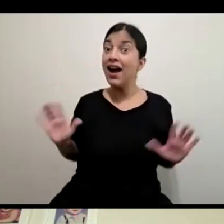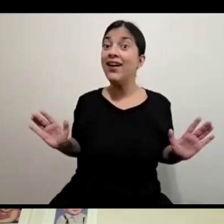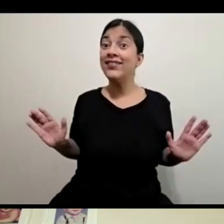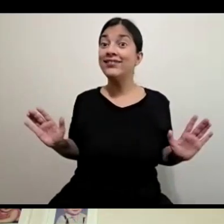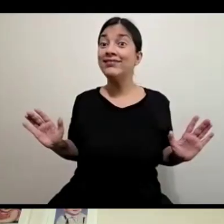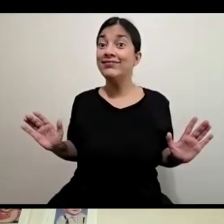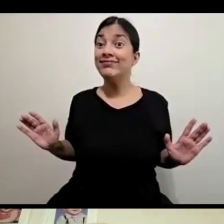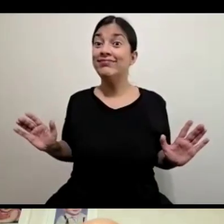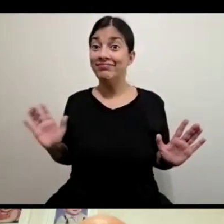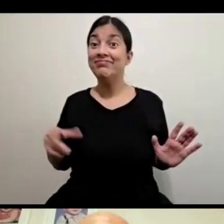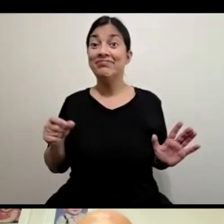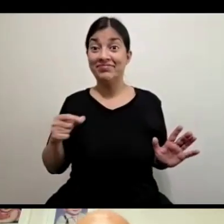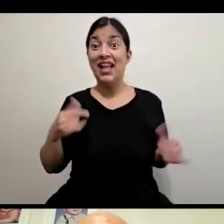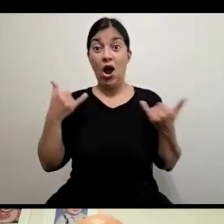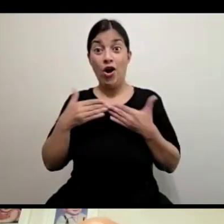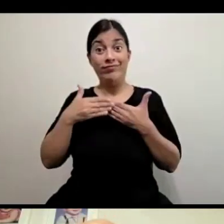Escenografía.